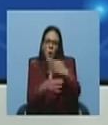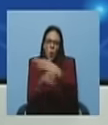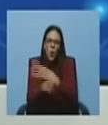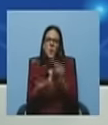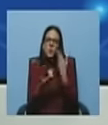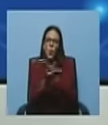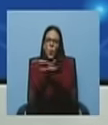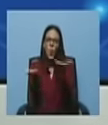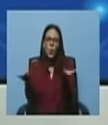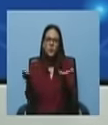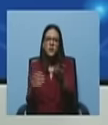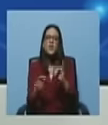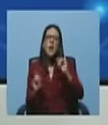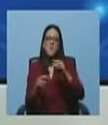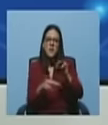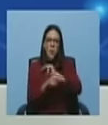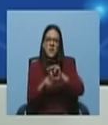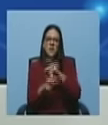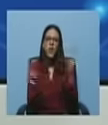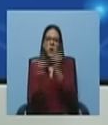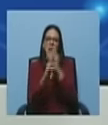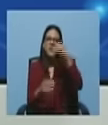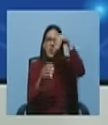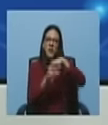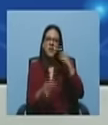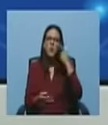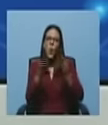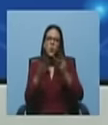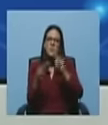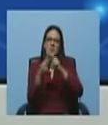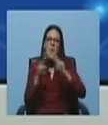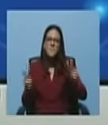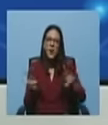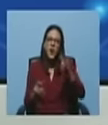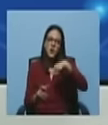con ustedes desde el Ministerio para Relaciones Interiores, Justicia y Paz,